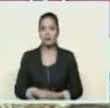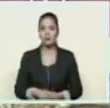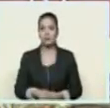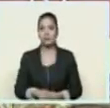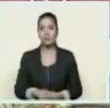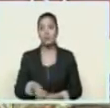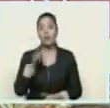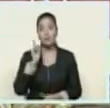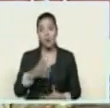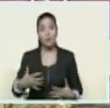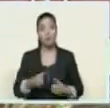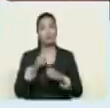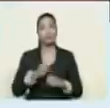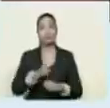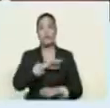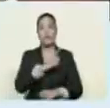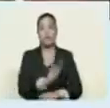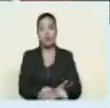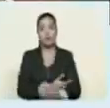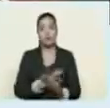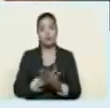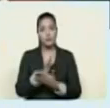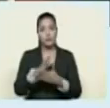que tenemos que ir consolidando